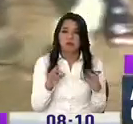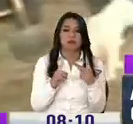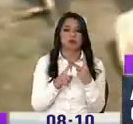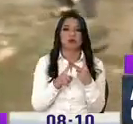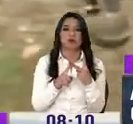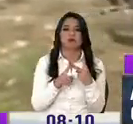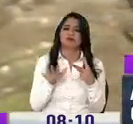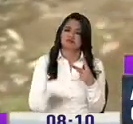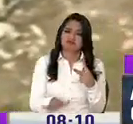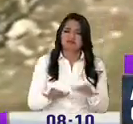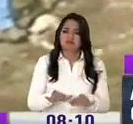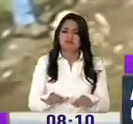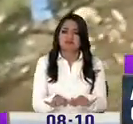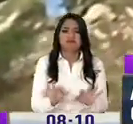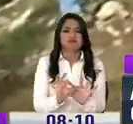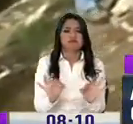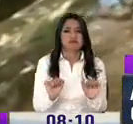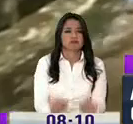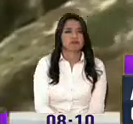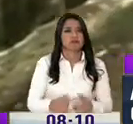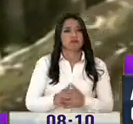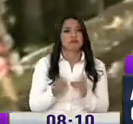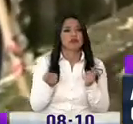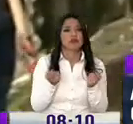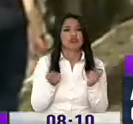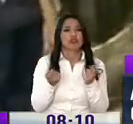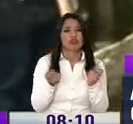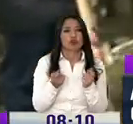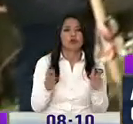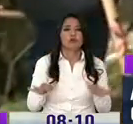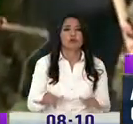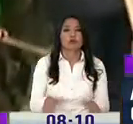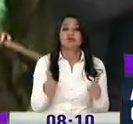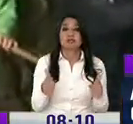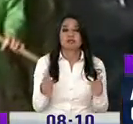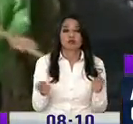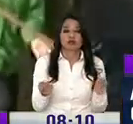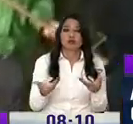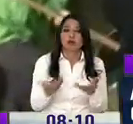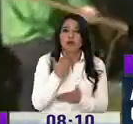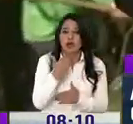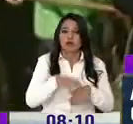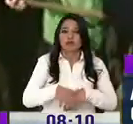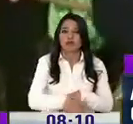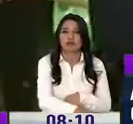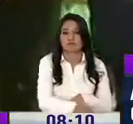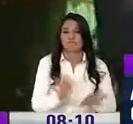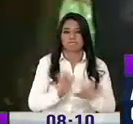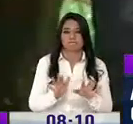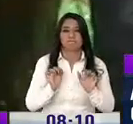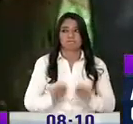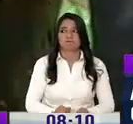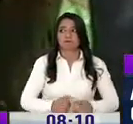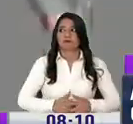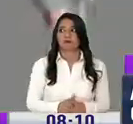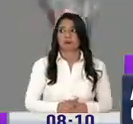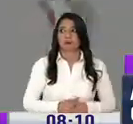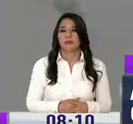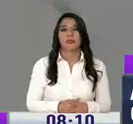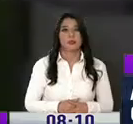menores, controlando descargas no controladas, y que obviamente